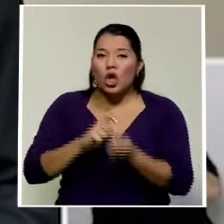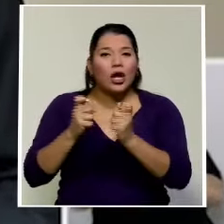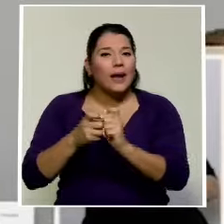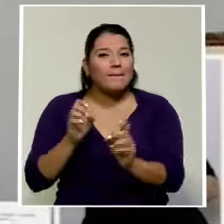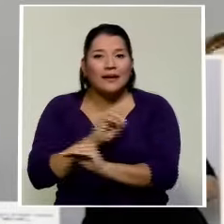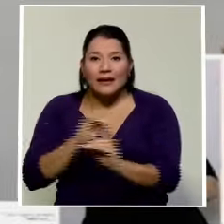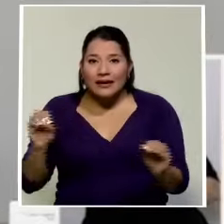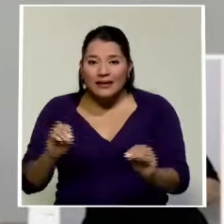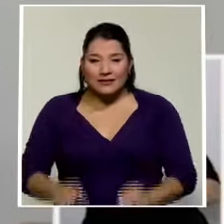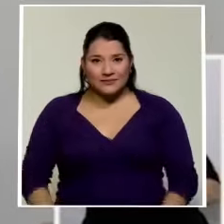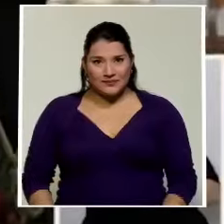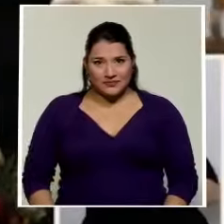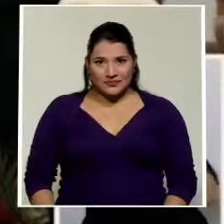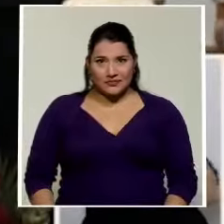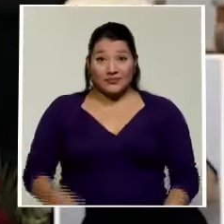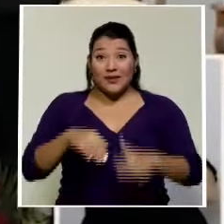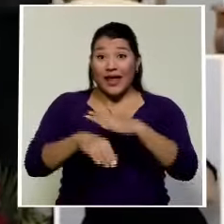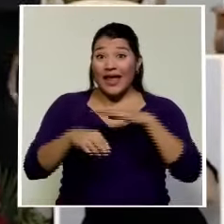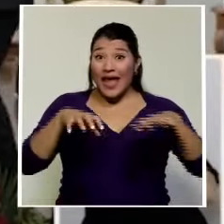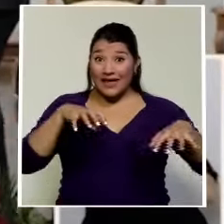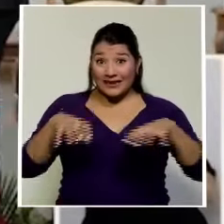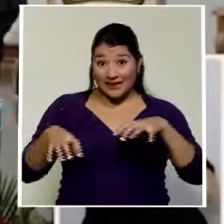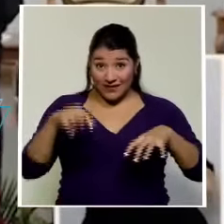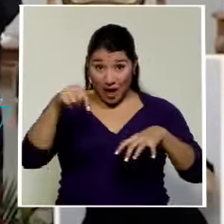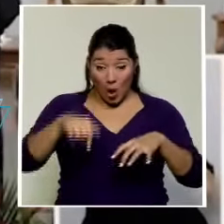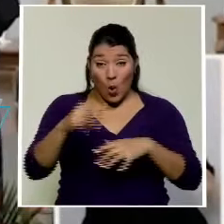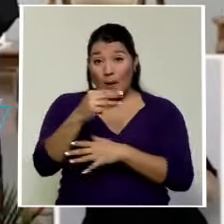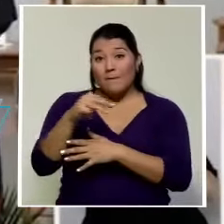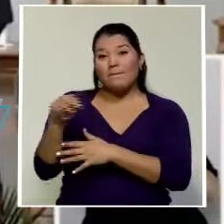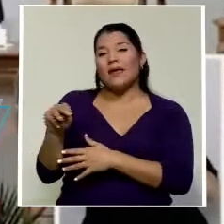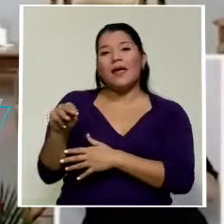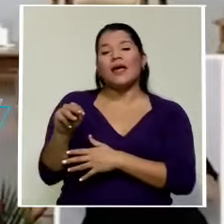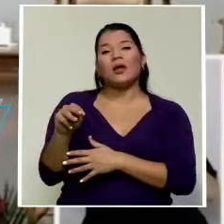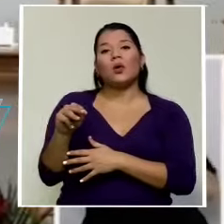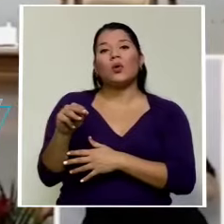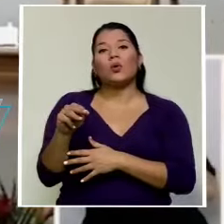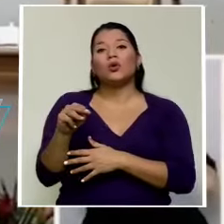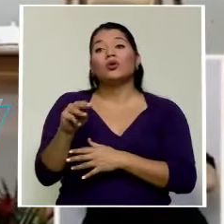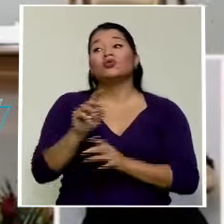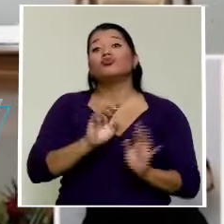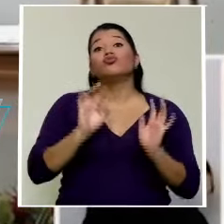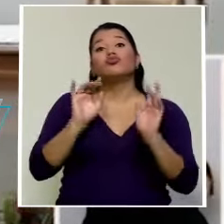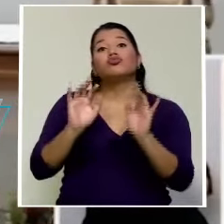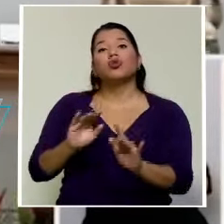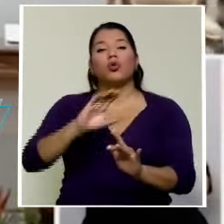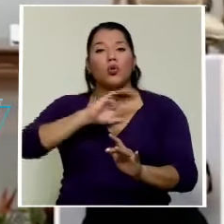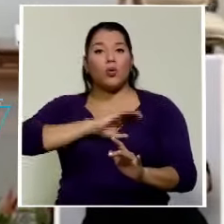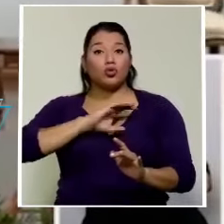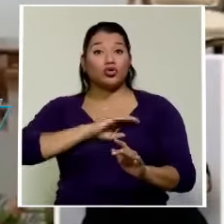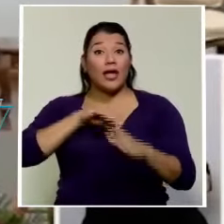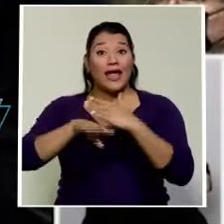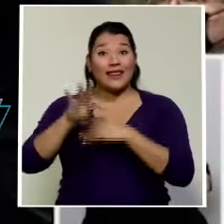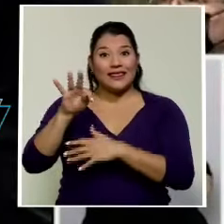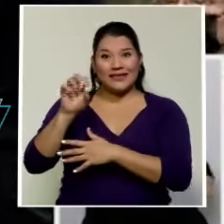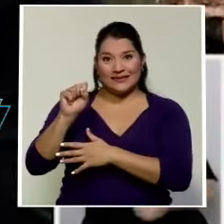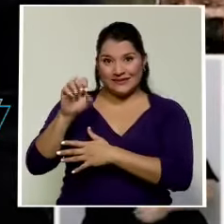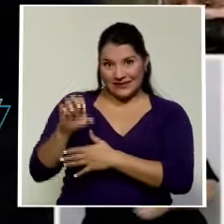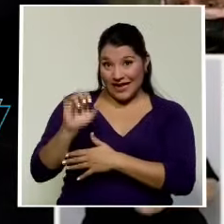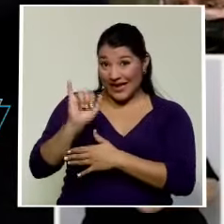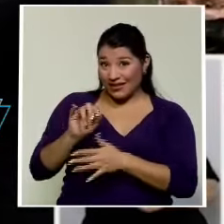nada. Durante la sesión solemne de este miércoles se trasladó el mando de la fuerza pública al Tribunal Supremo de Elecciones, lo